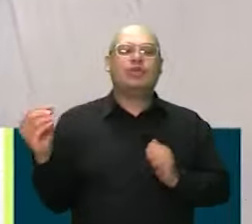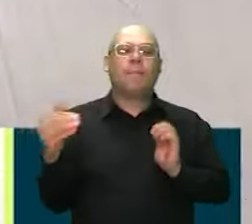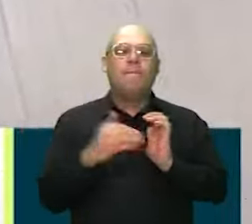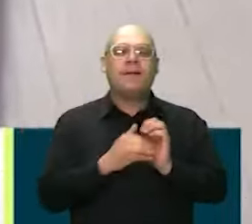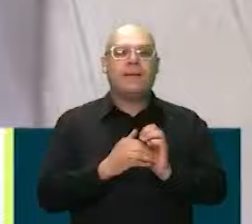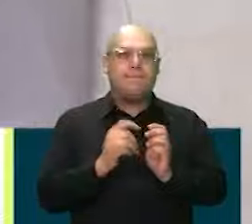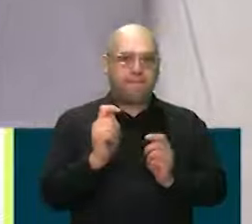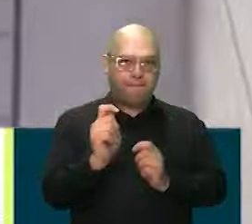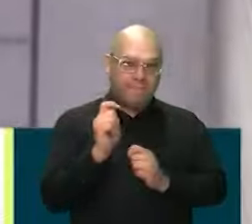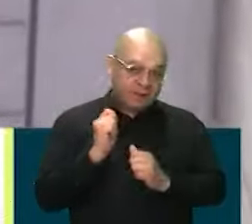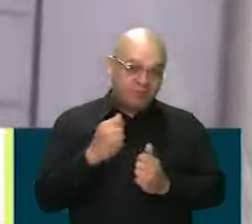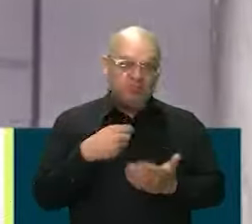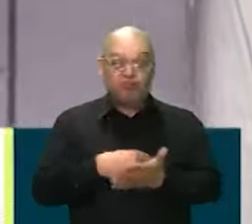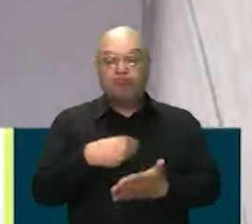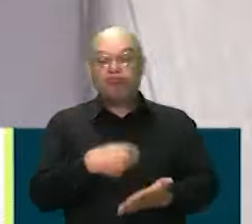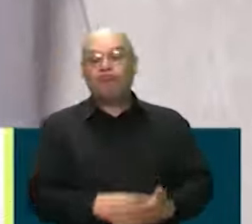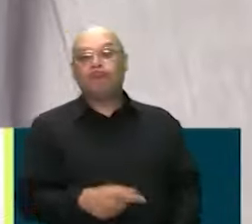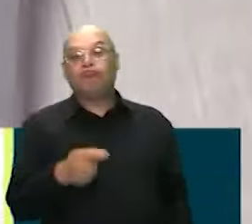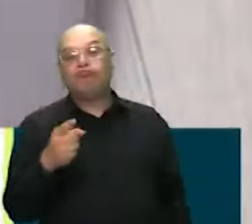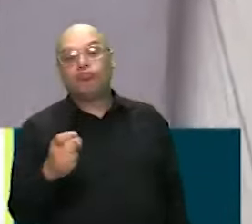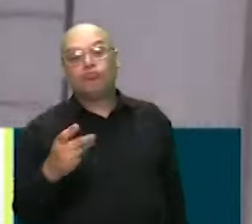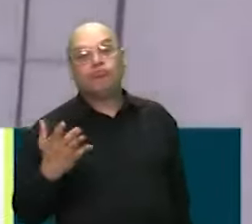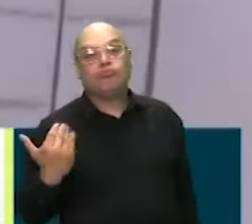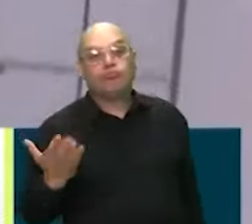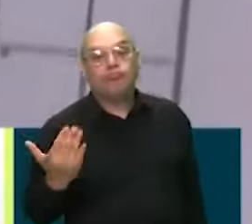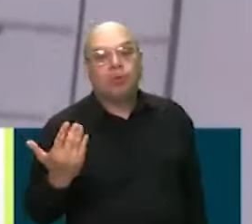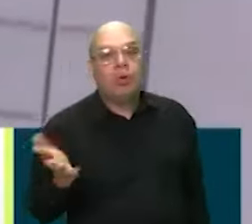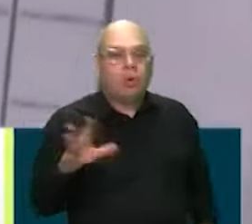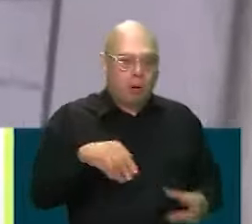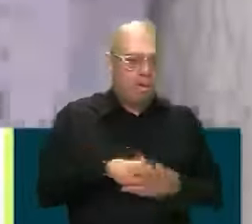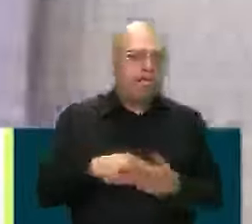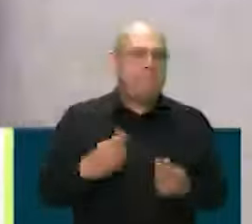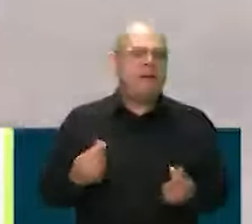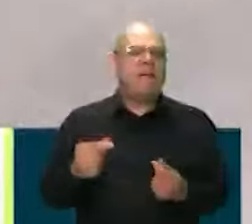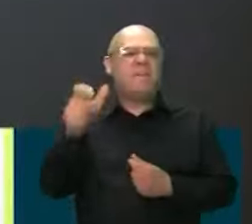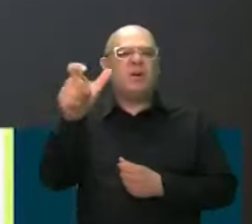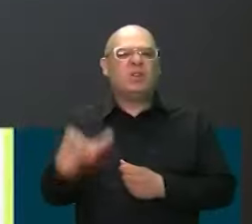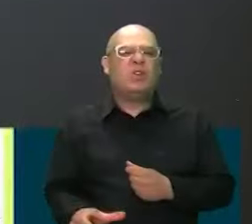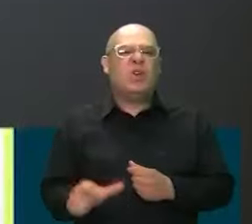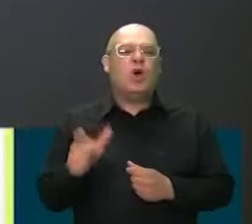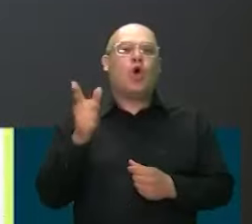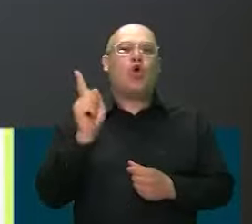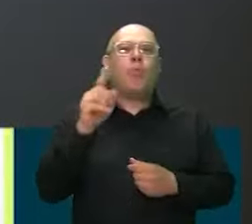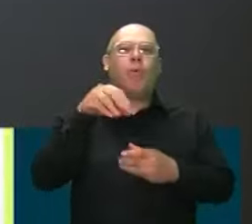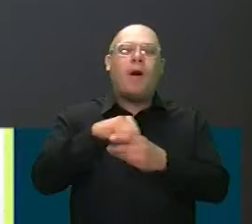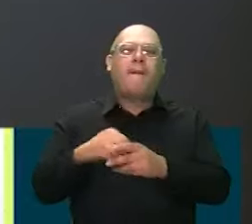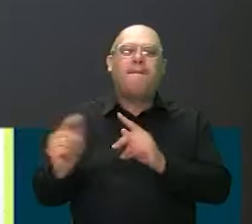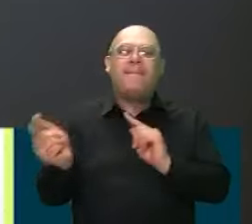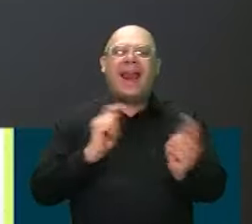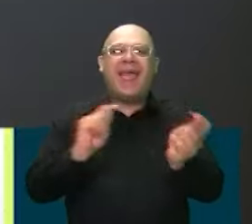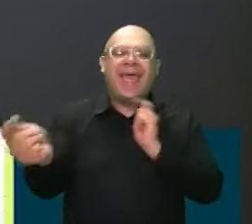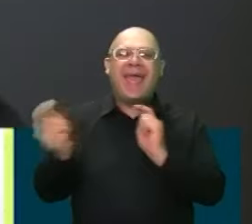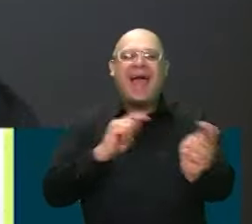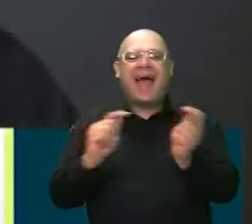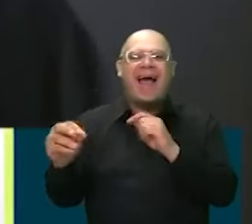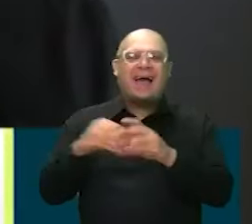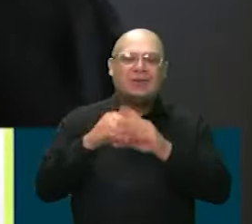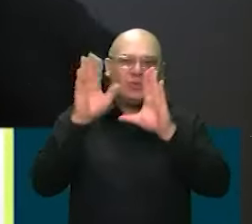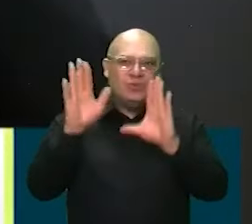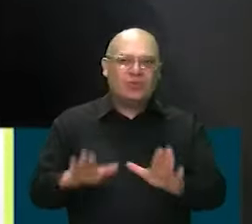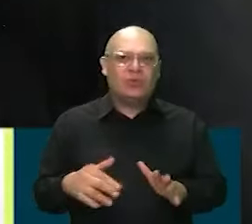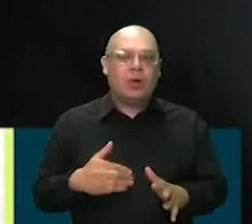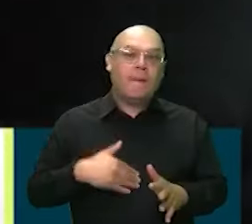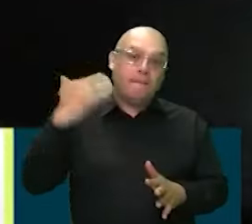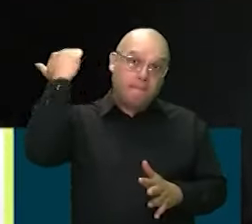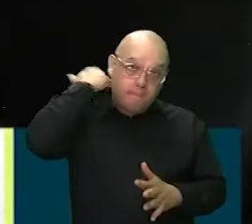extorsión supuestamente exigían este dinero a la víctima por haber participado en una riña y para evitar poner en riesgo su